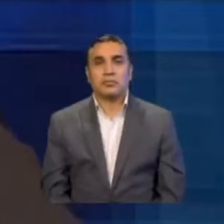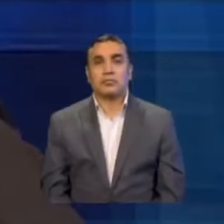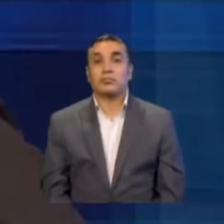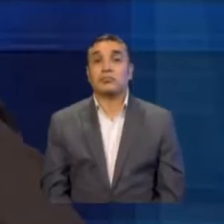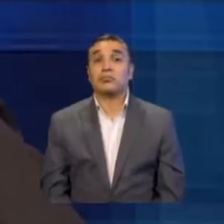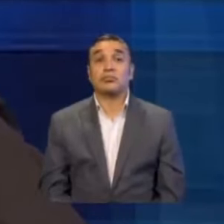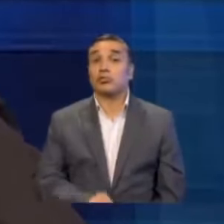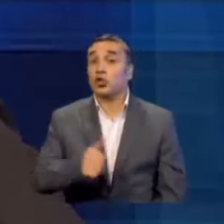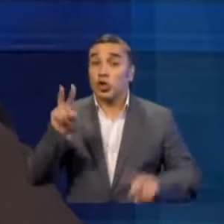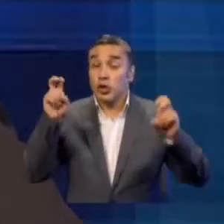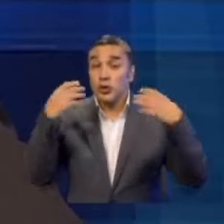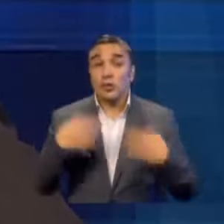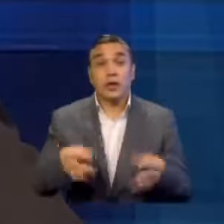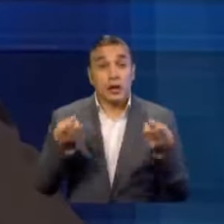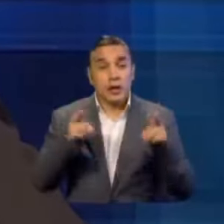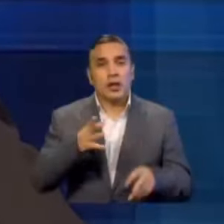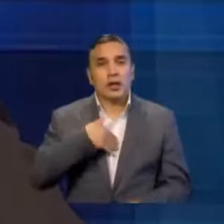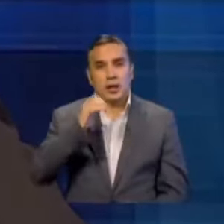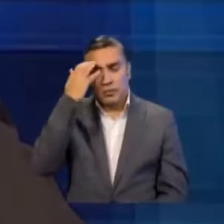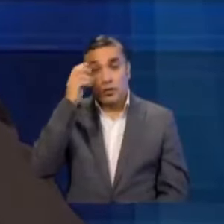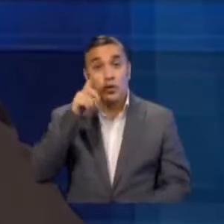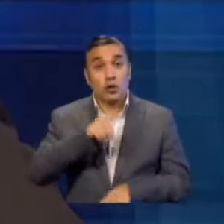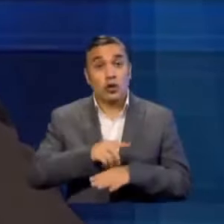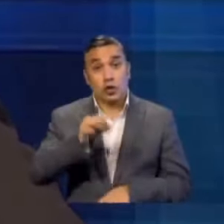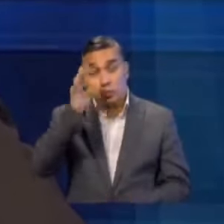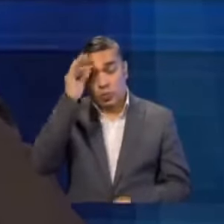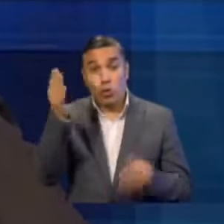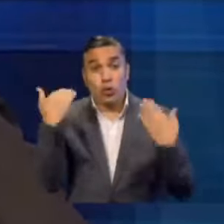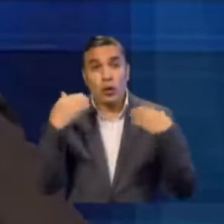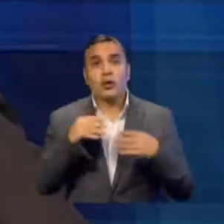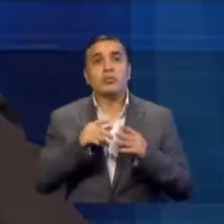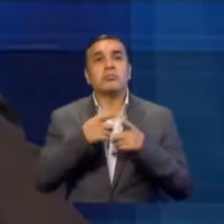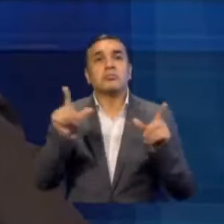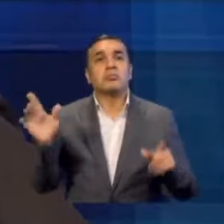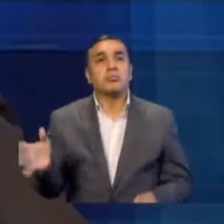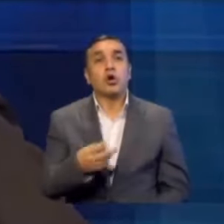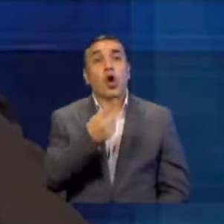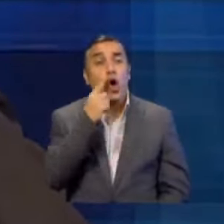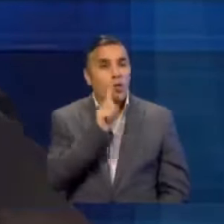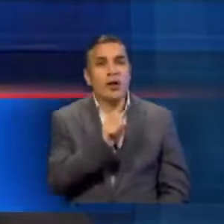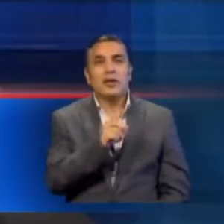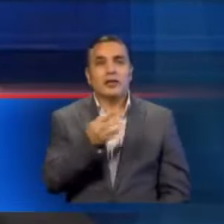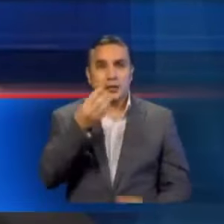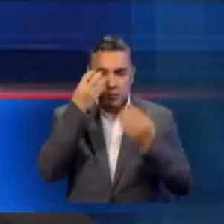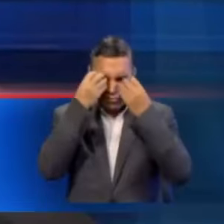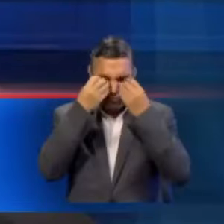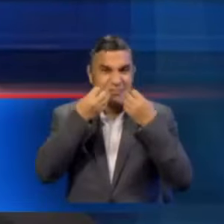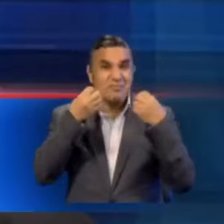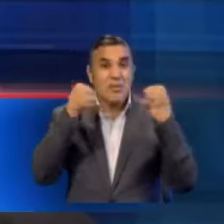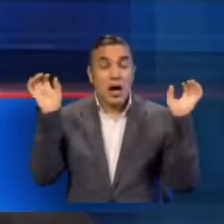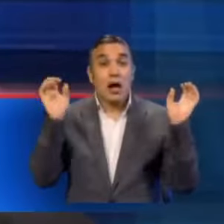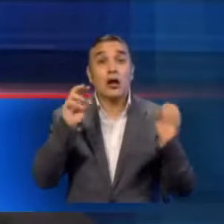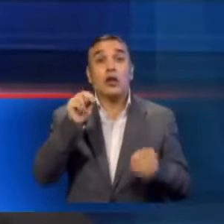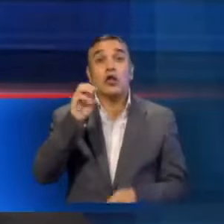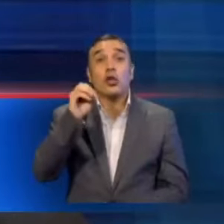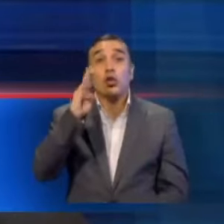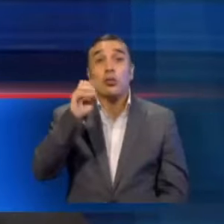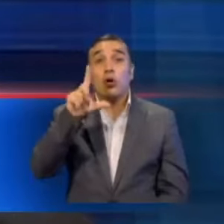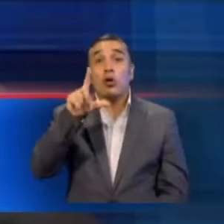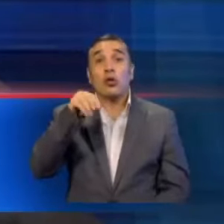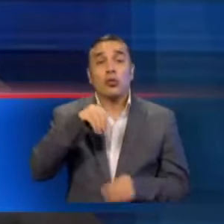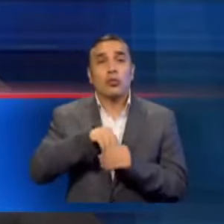Y en otro tema, amigos, que también preocupa, los doctores del Hospital Guayaquil dieron el alta médica al hombre que le arrancaron los ojos en Nobol, provincia